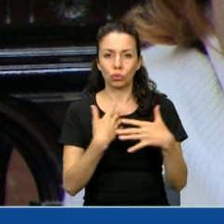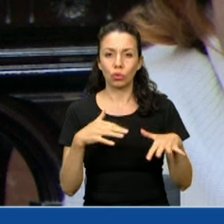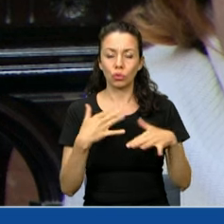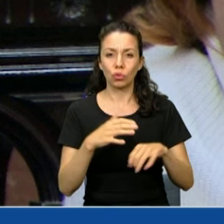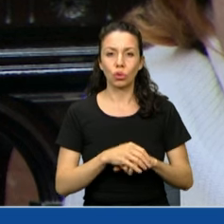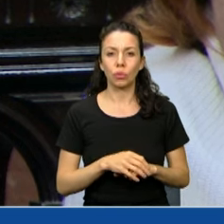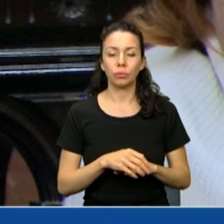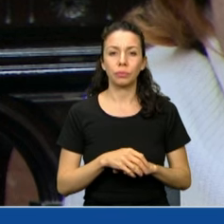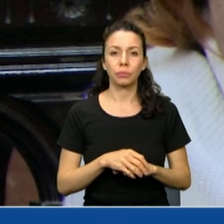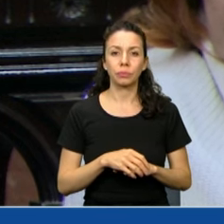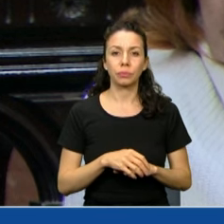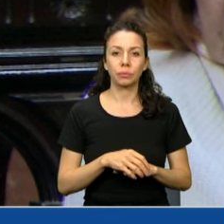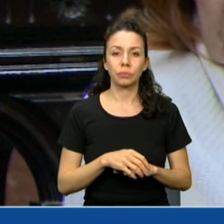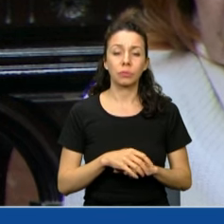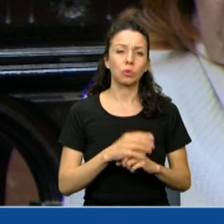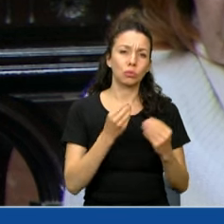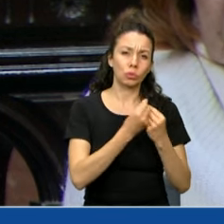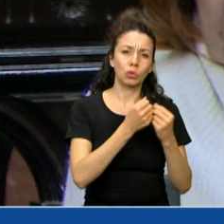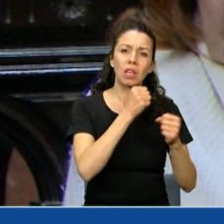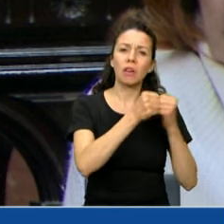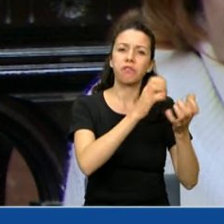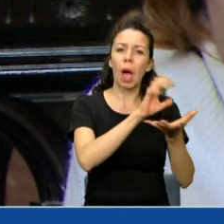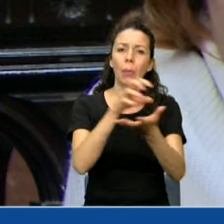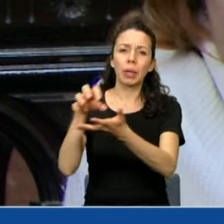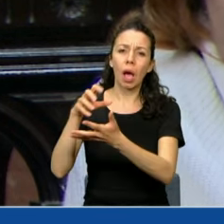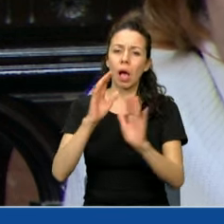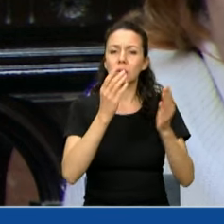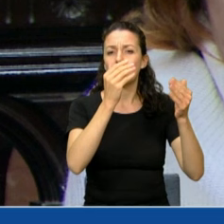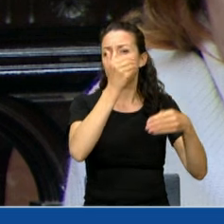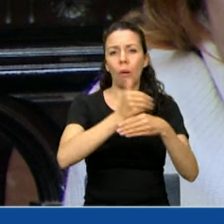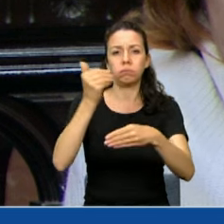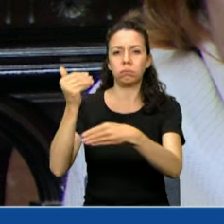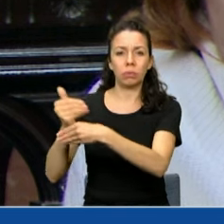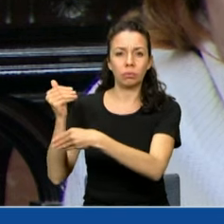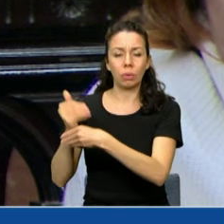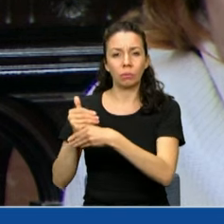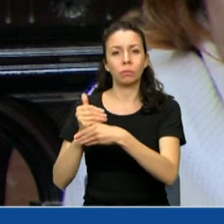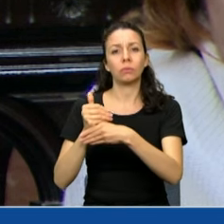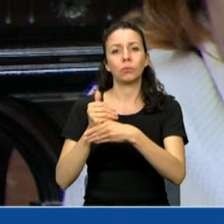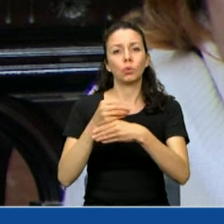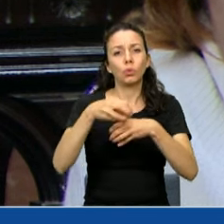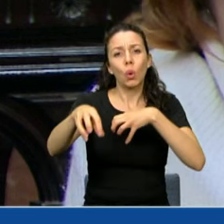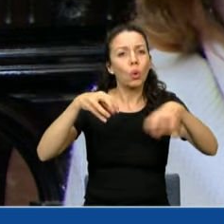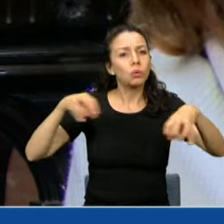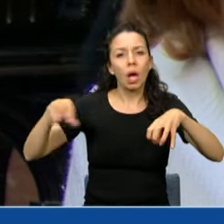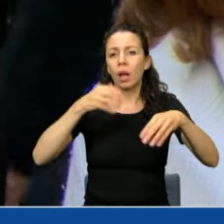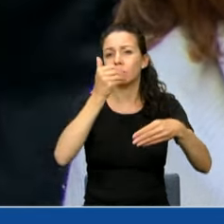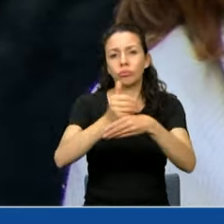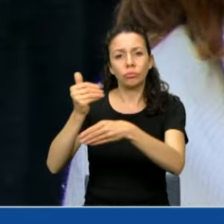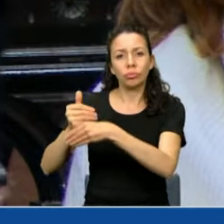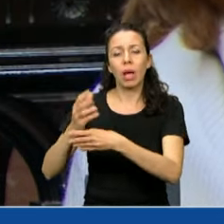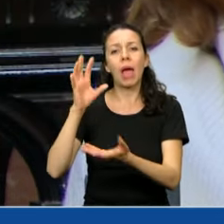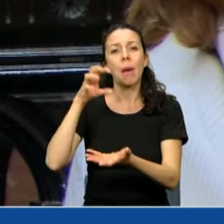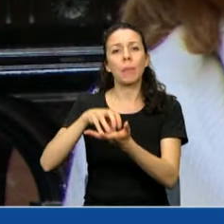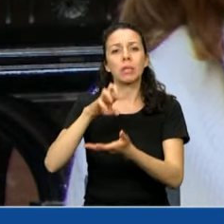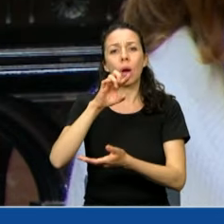resentida llegando a cerrar fábricas llegando a cerrar sucursales la empresa